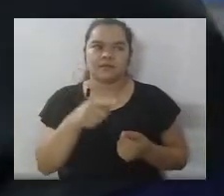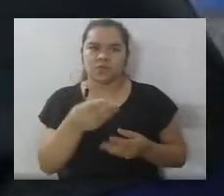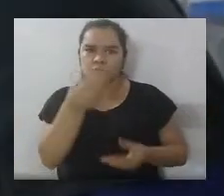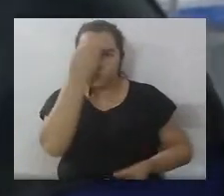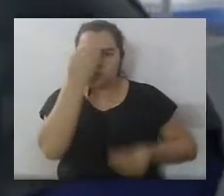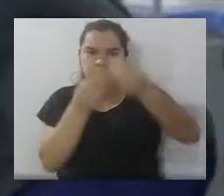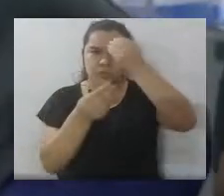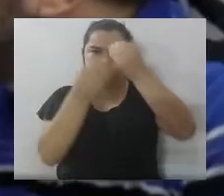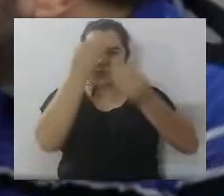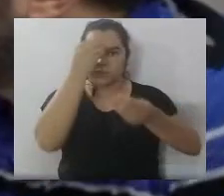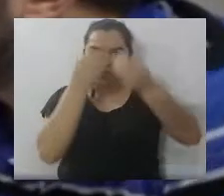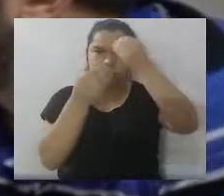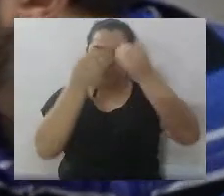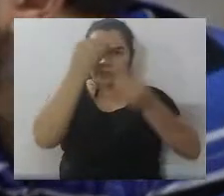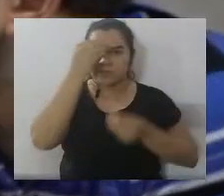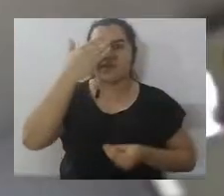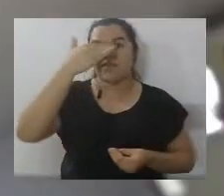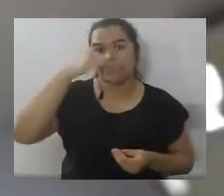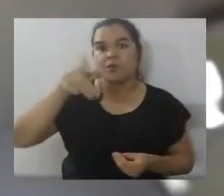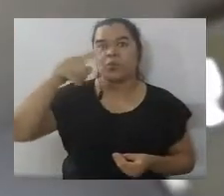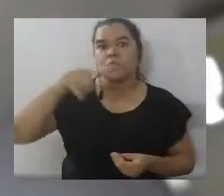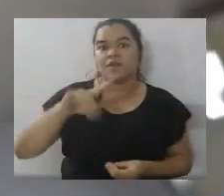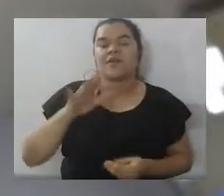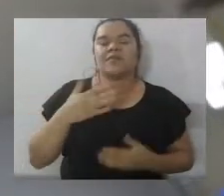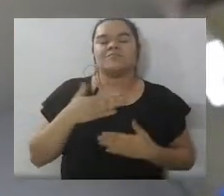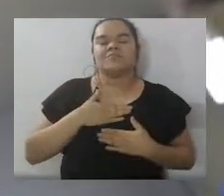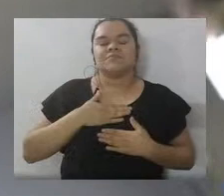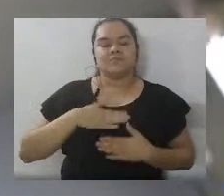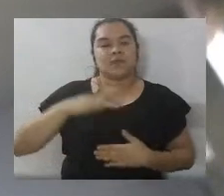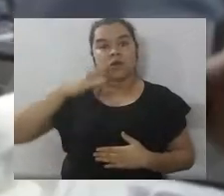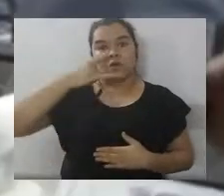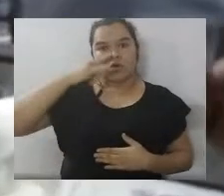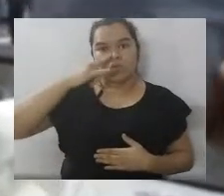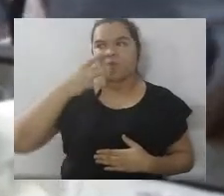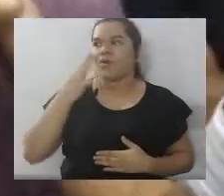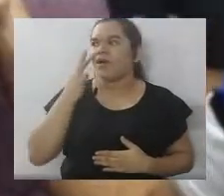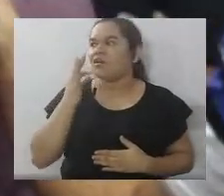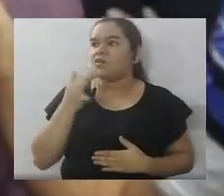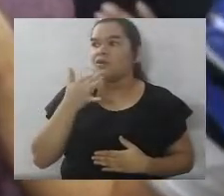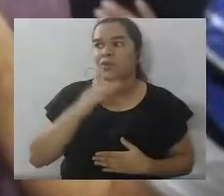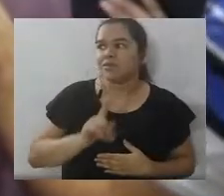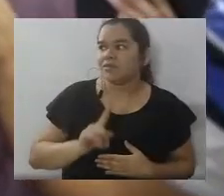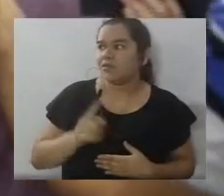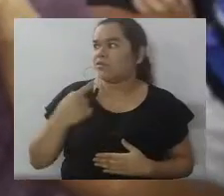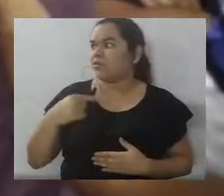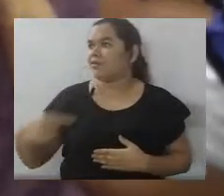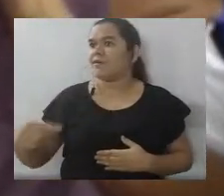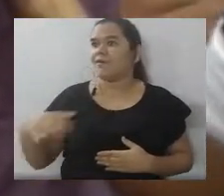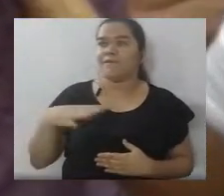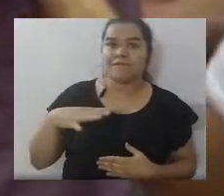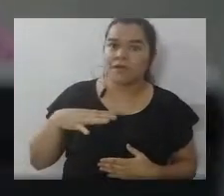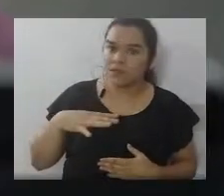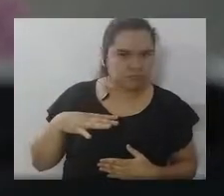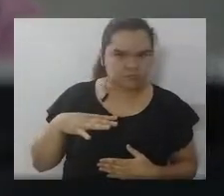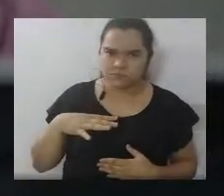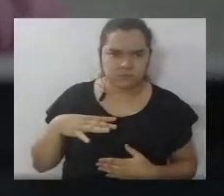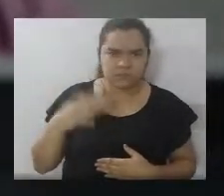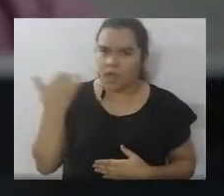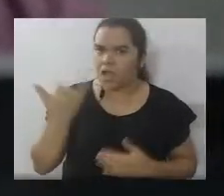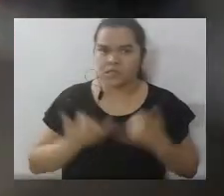académico, para que ustedes se sientan cómodos, nunca les falte material, nunca les falte